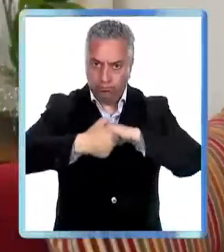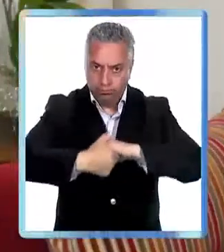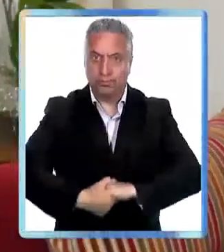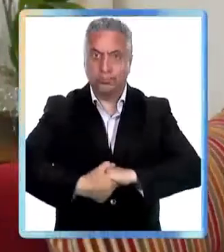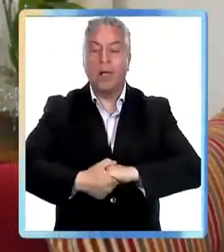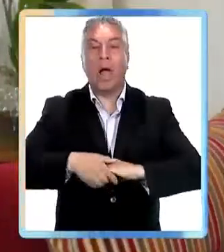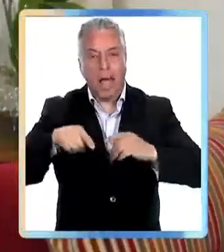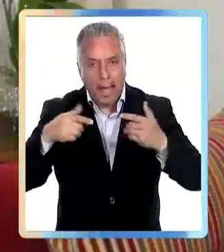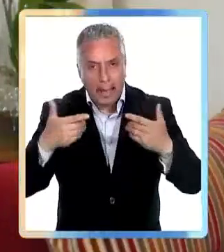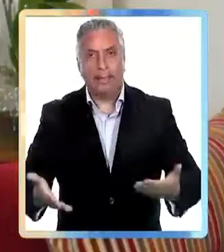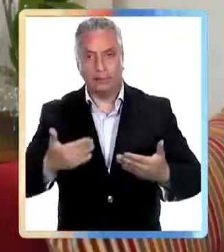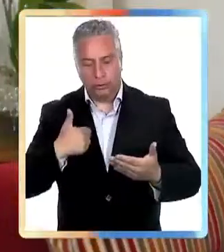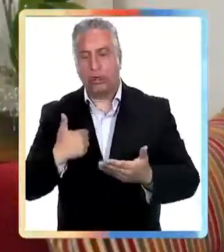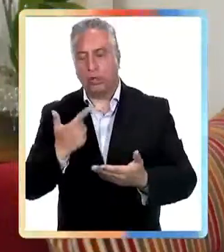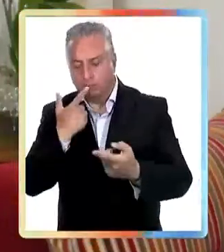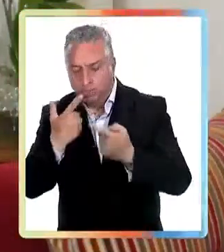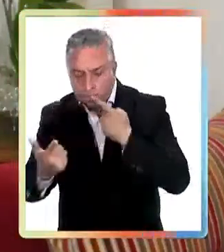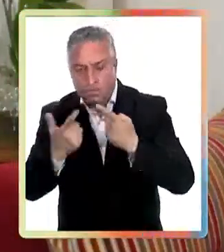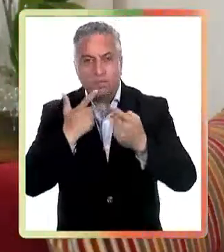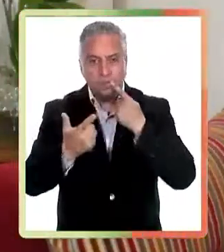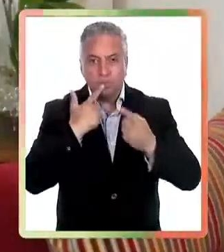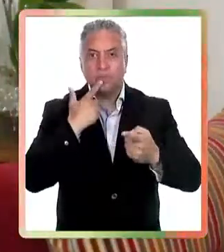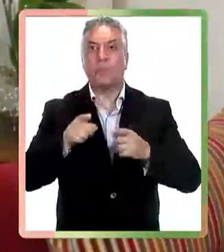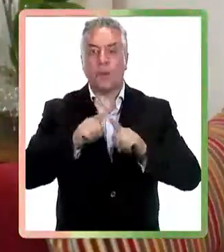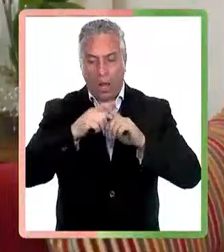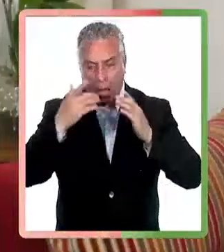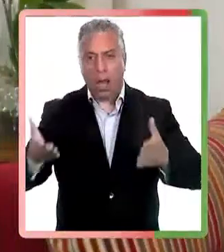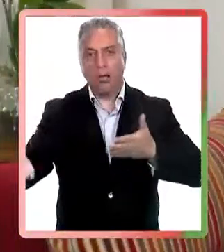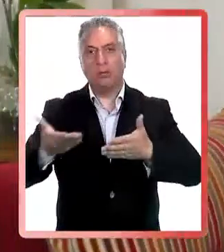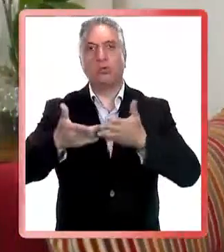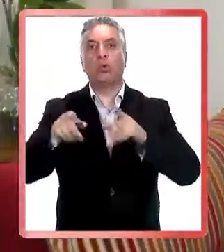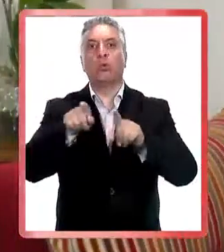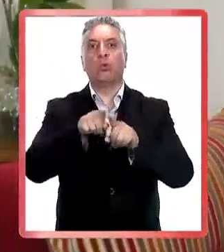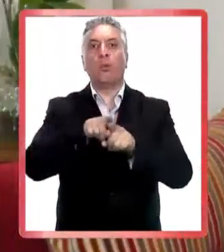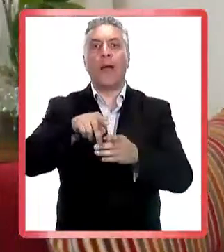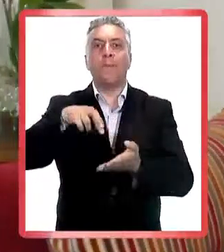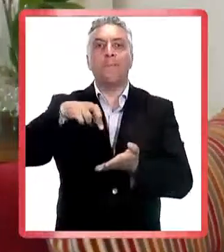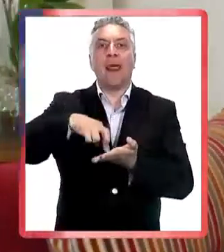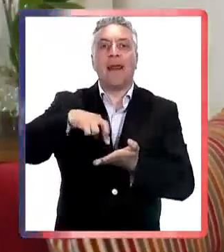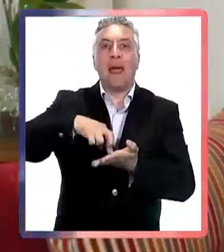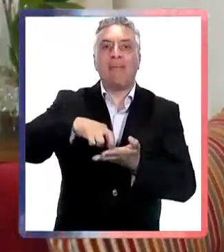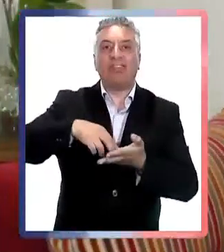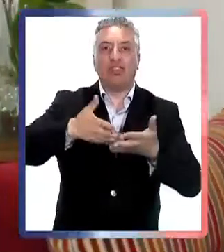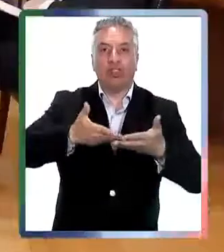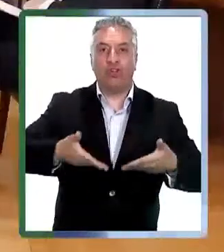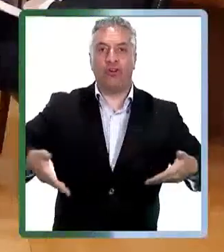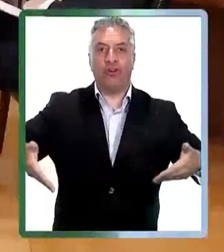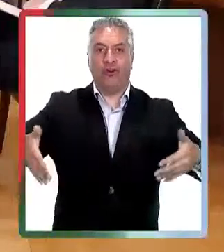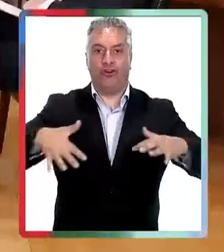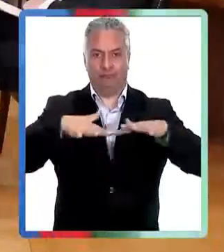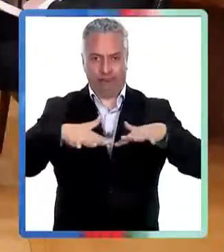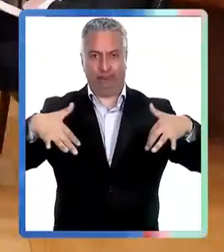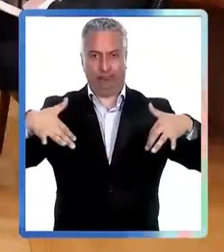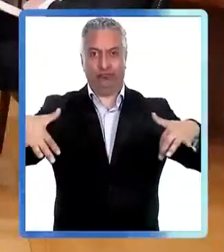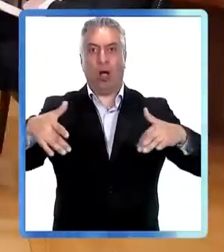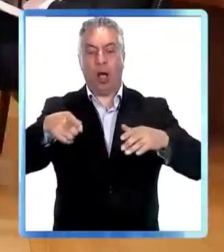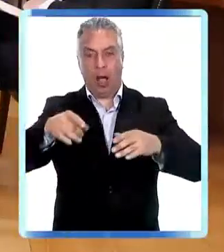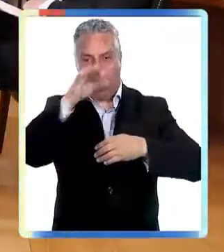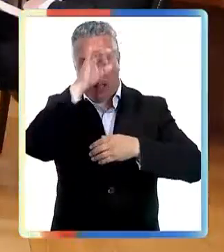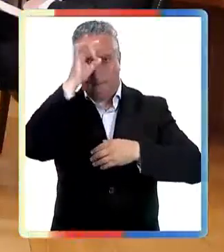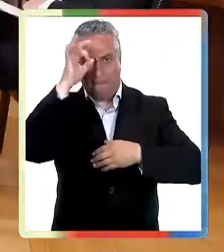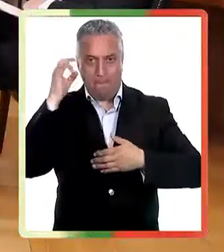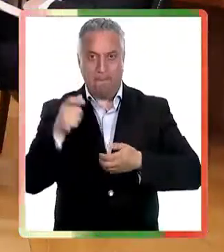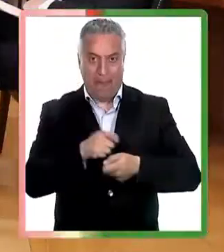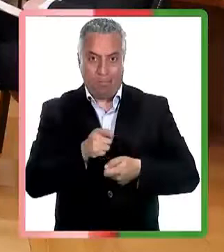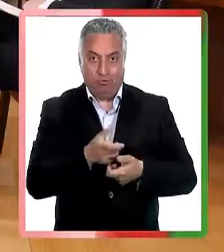diálogos pensando en llegar a un parlamento mapuche, pero con toda la legitimidad, con toda la fuerza